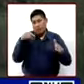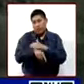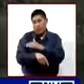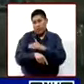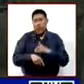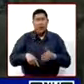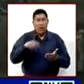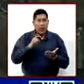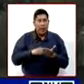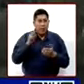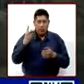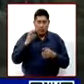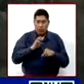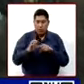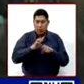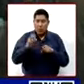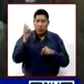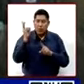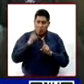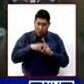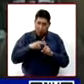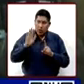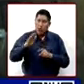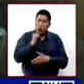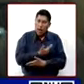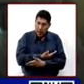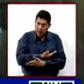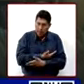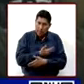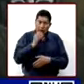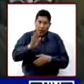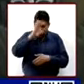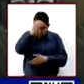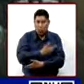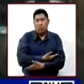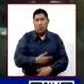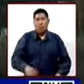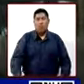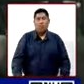Anoticiada de que esta segunda pareja habría violado a su hija y a su hijo.